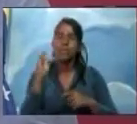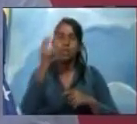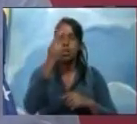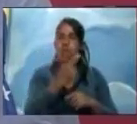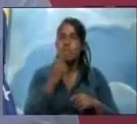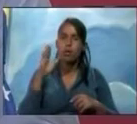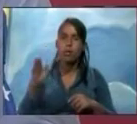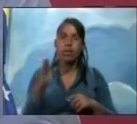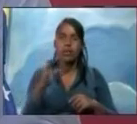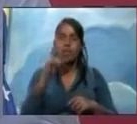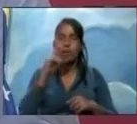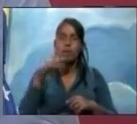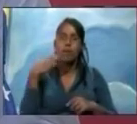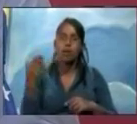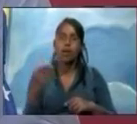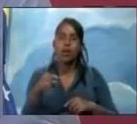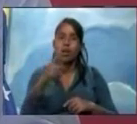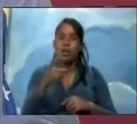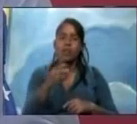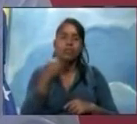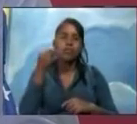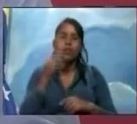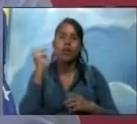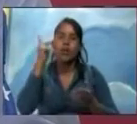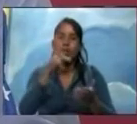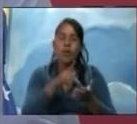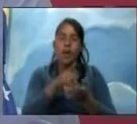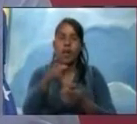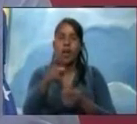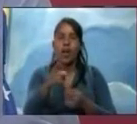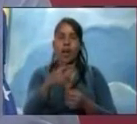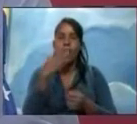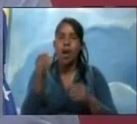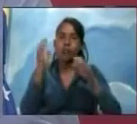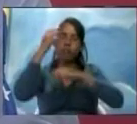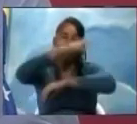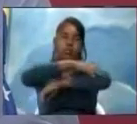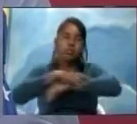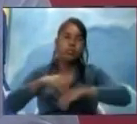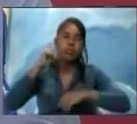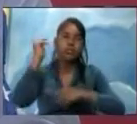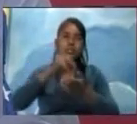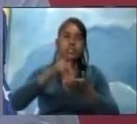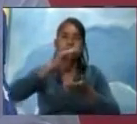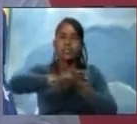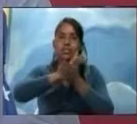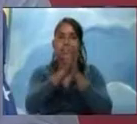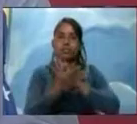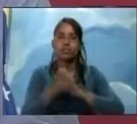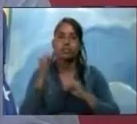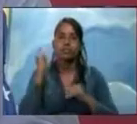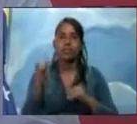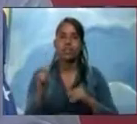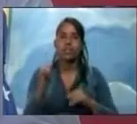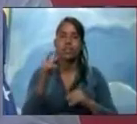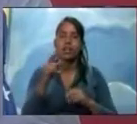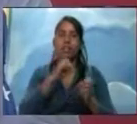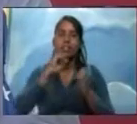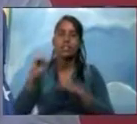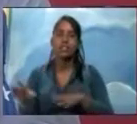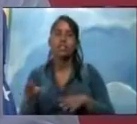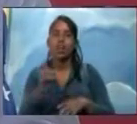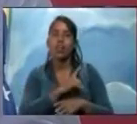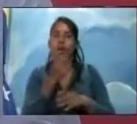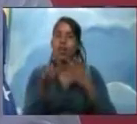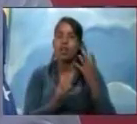promesas. Vemos que cuando Daniel vio que fue la bestia fue despedazado y echado